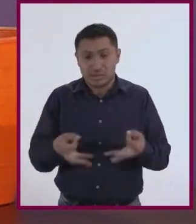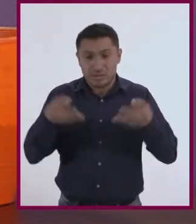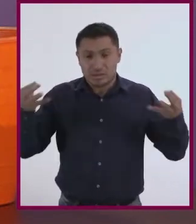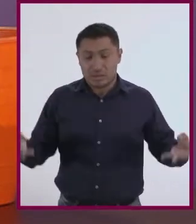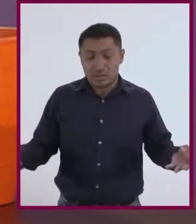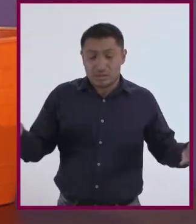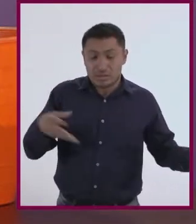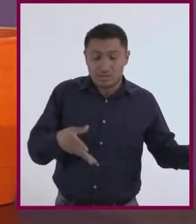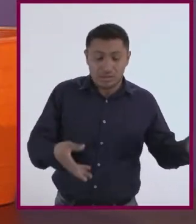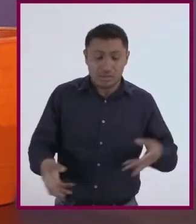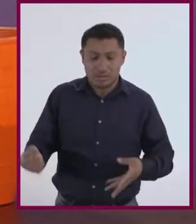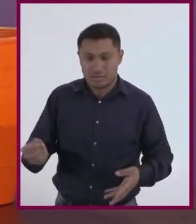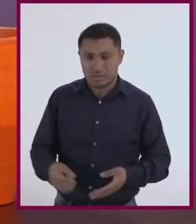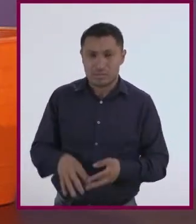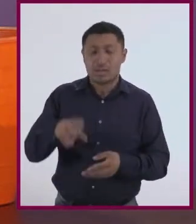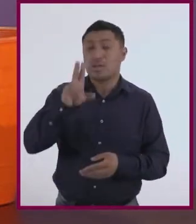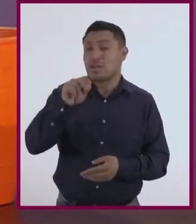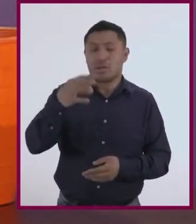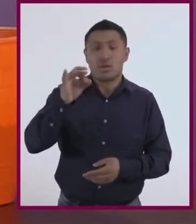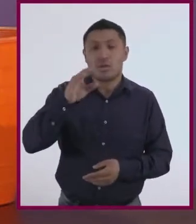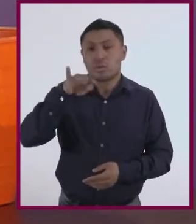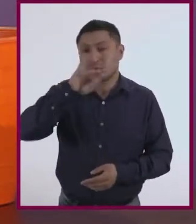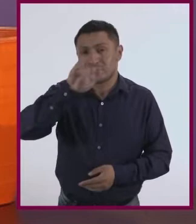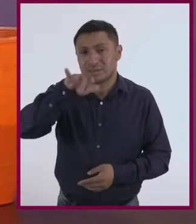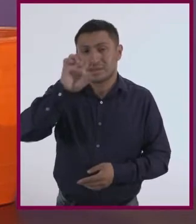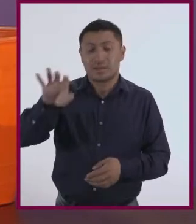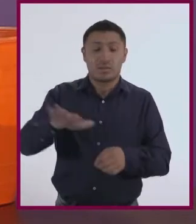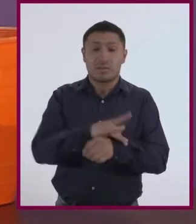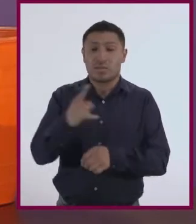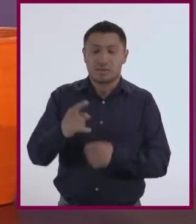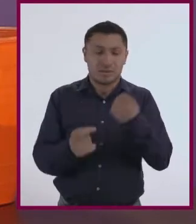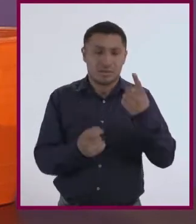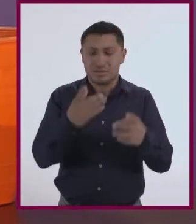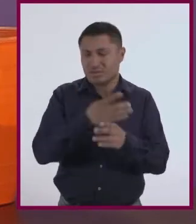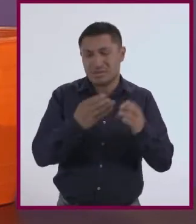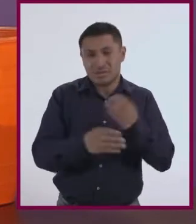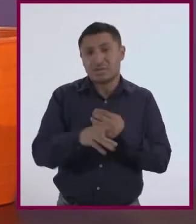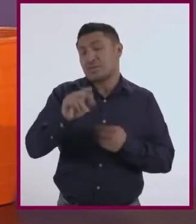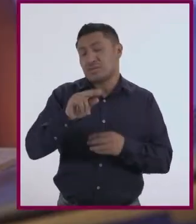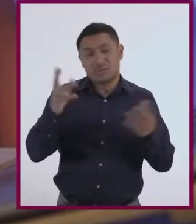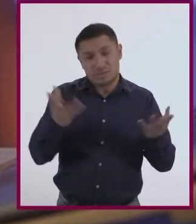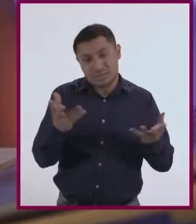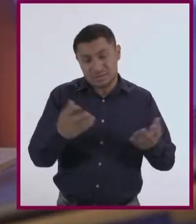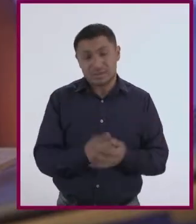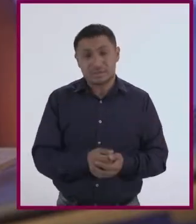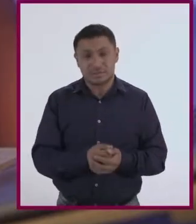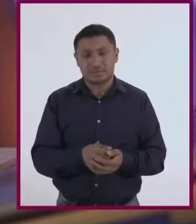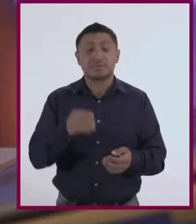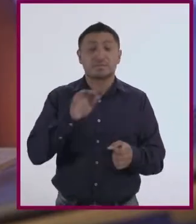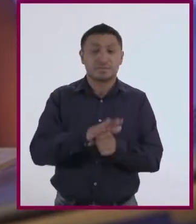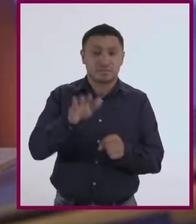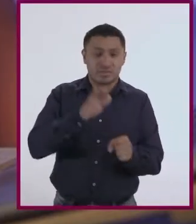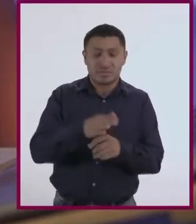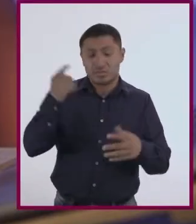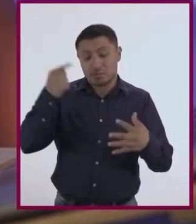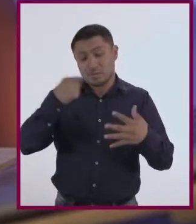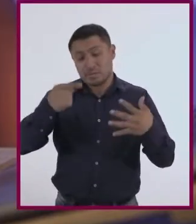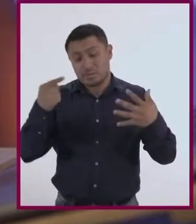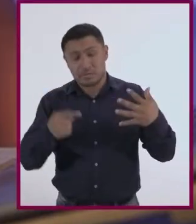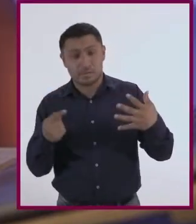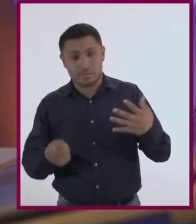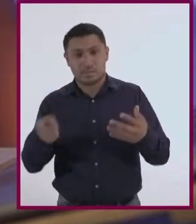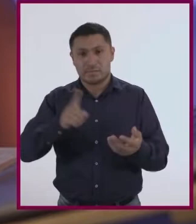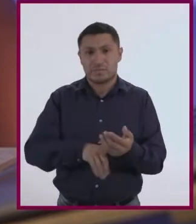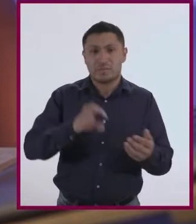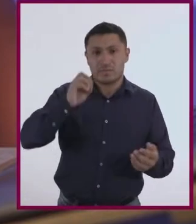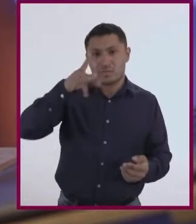Esto propiamente no se llama compostaje porque no presentará algunas de las fases que suceden en las compostas. Para saber cuáles son las etapas o fases por las que